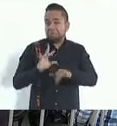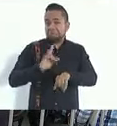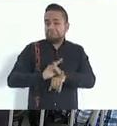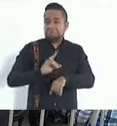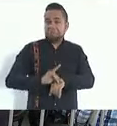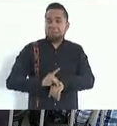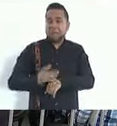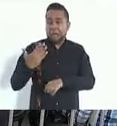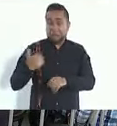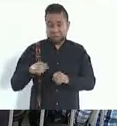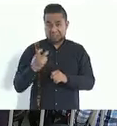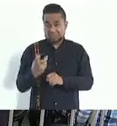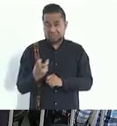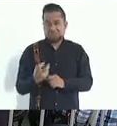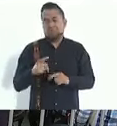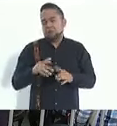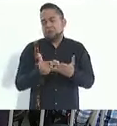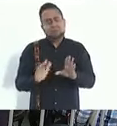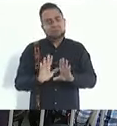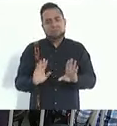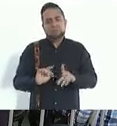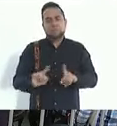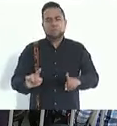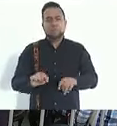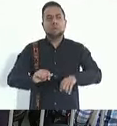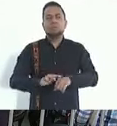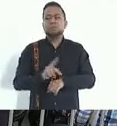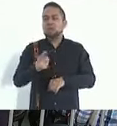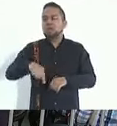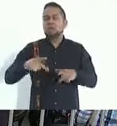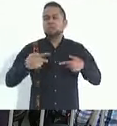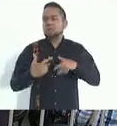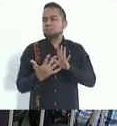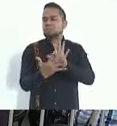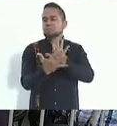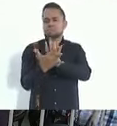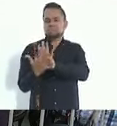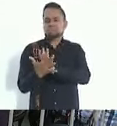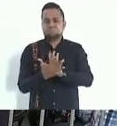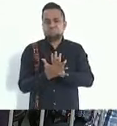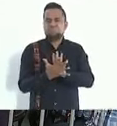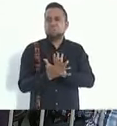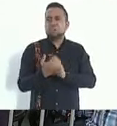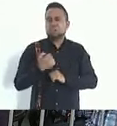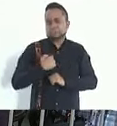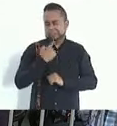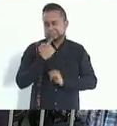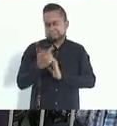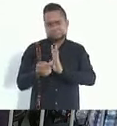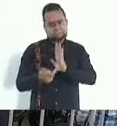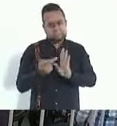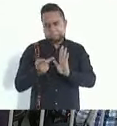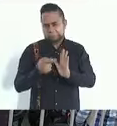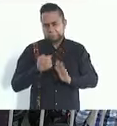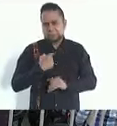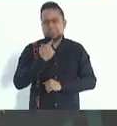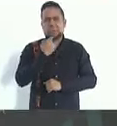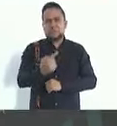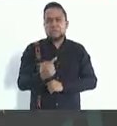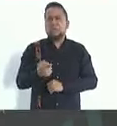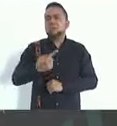antes, porque la democracia, aunque lo he repetido muchas veces y hay